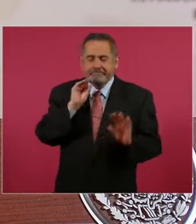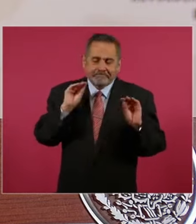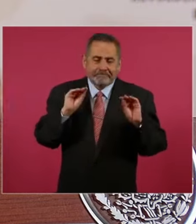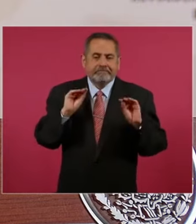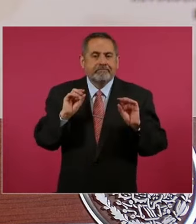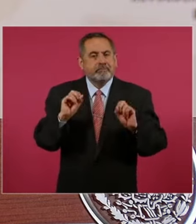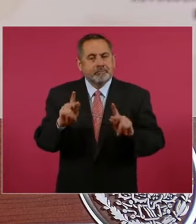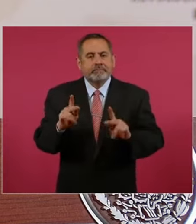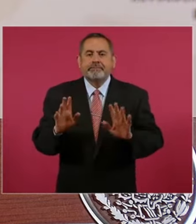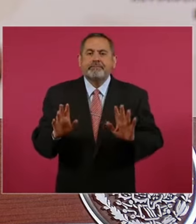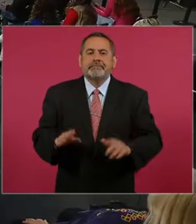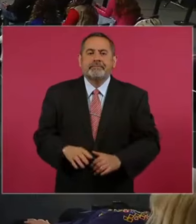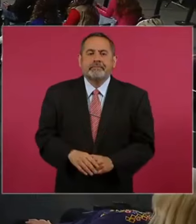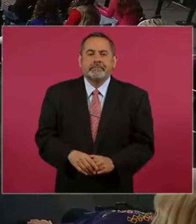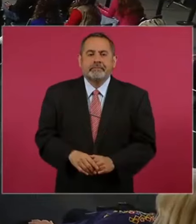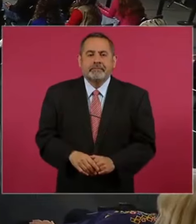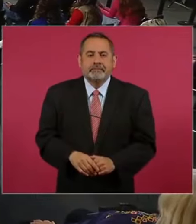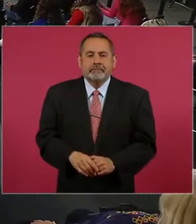Pero